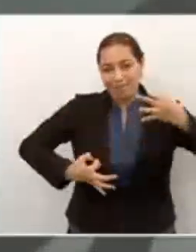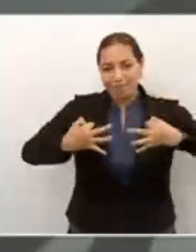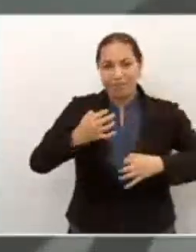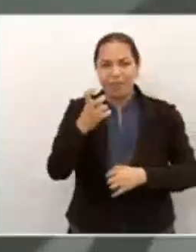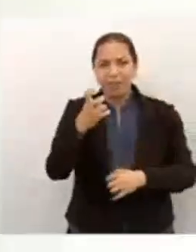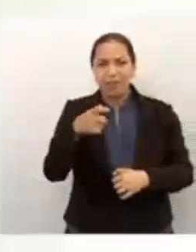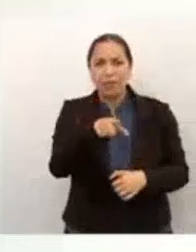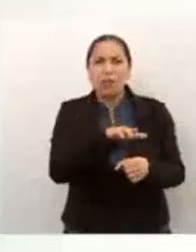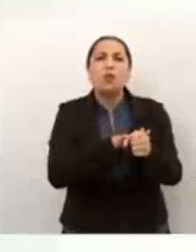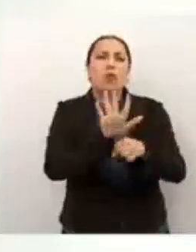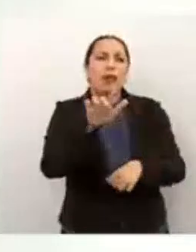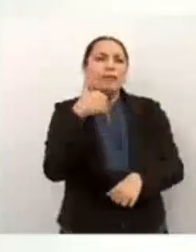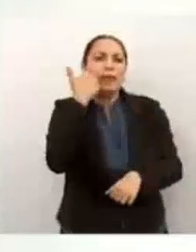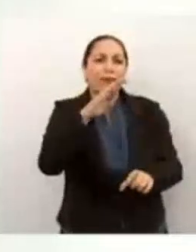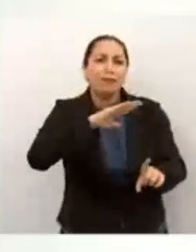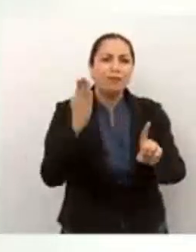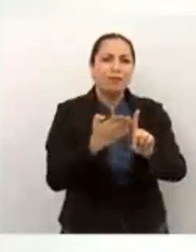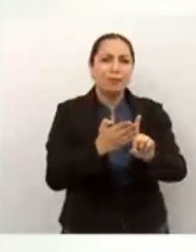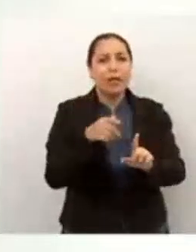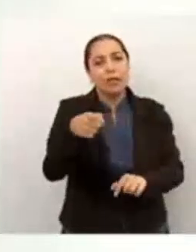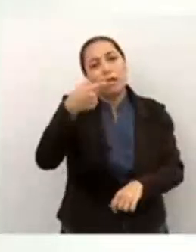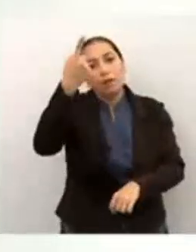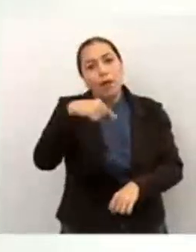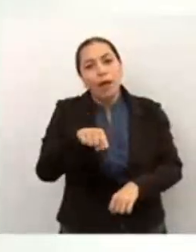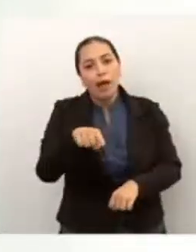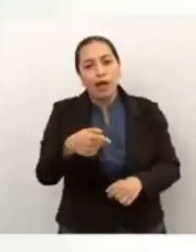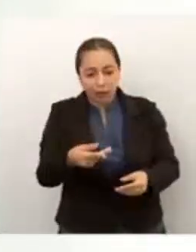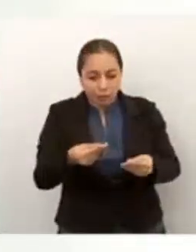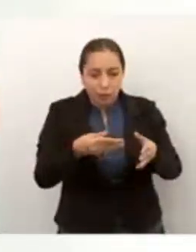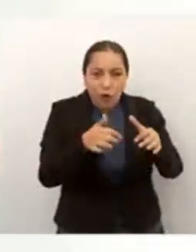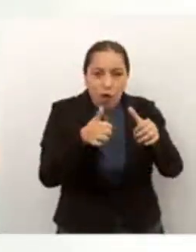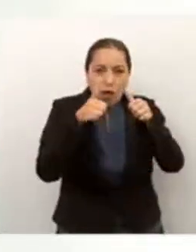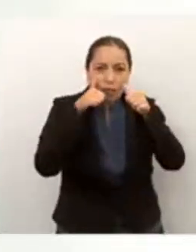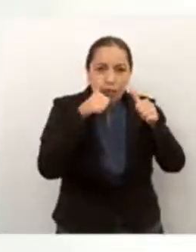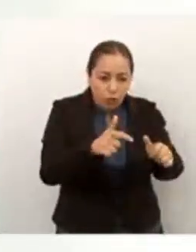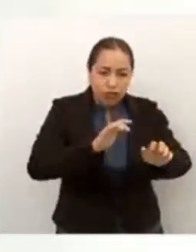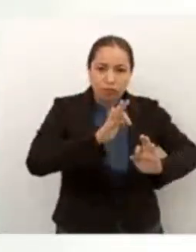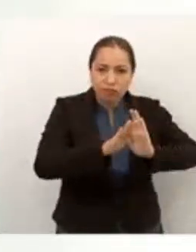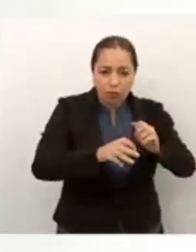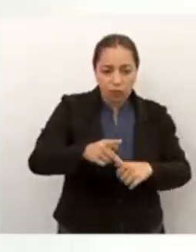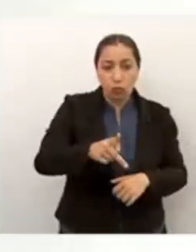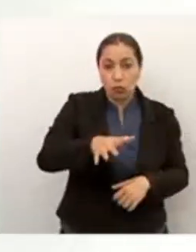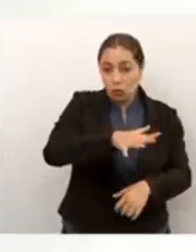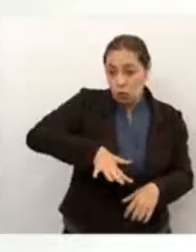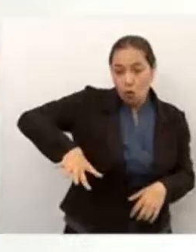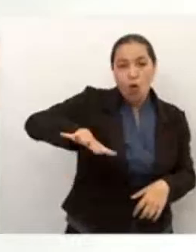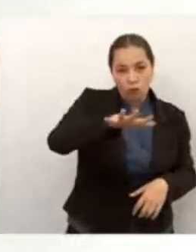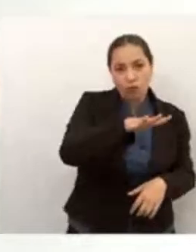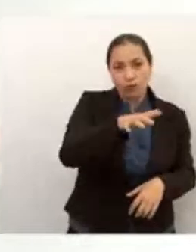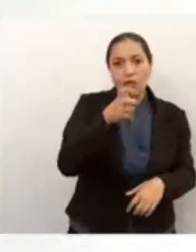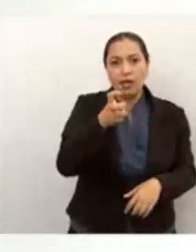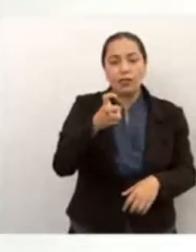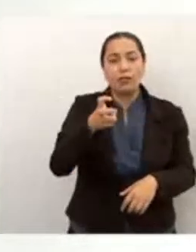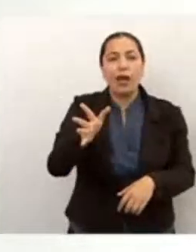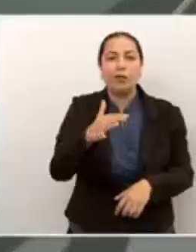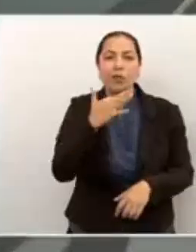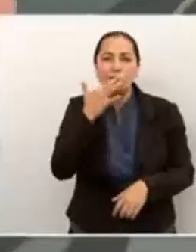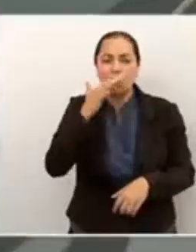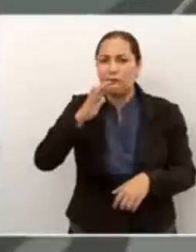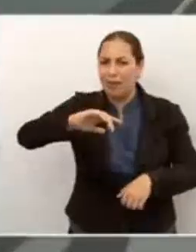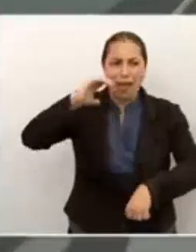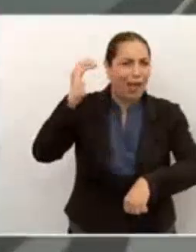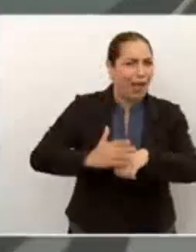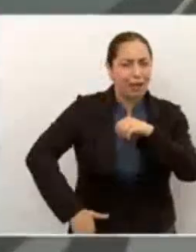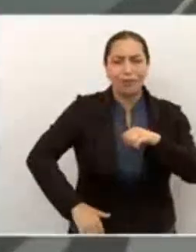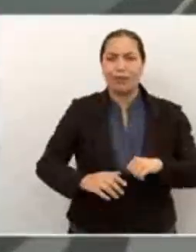le sirva al pueblo de México, que se acabe la corrupción en el Poder Judicial, que se acaben los privilegios y que